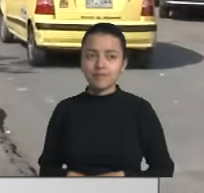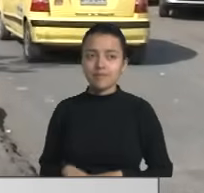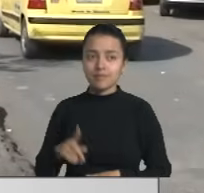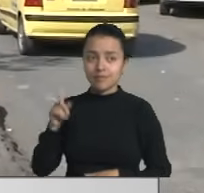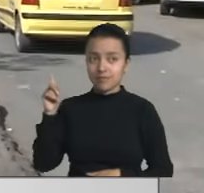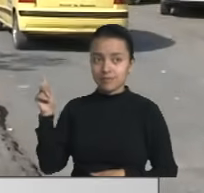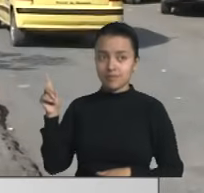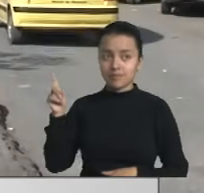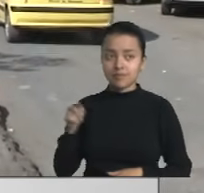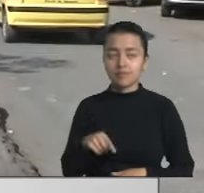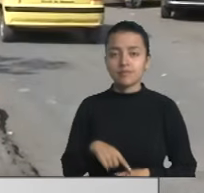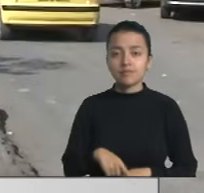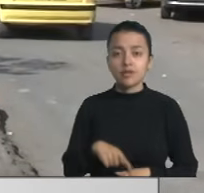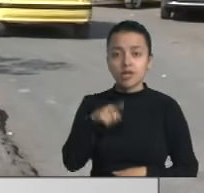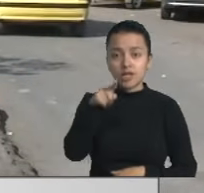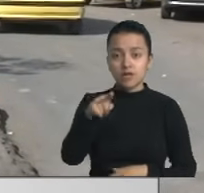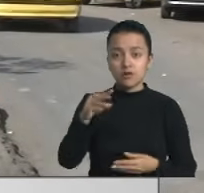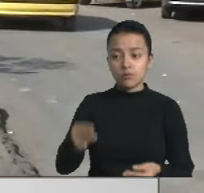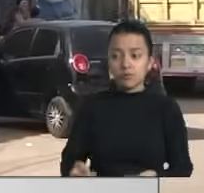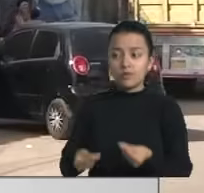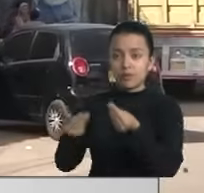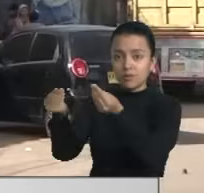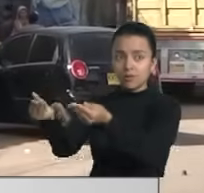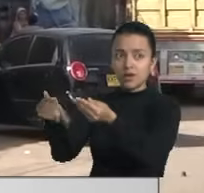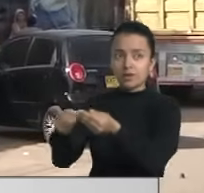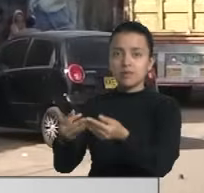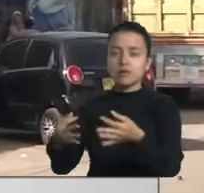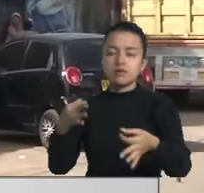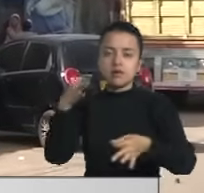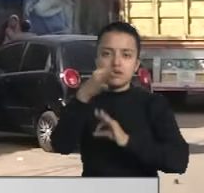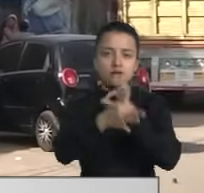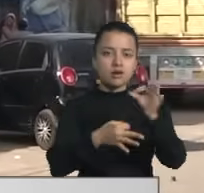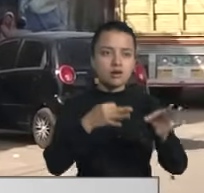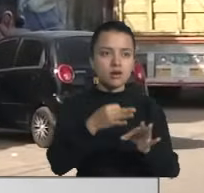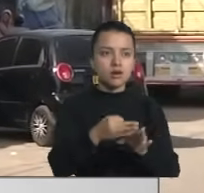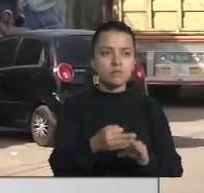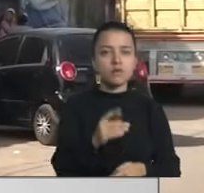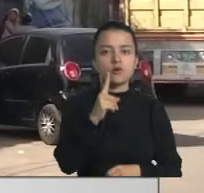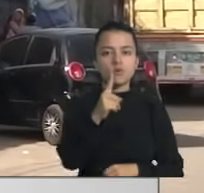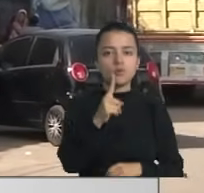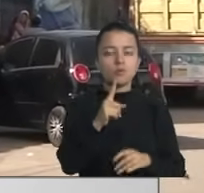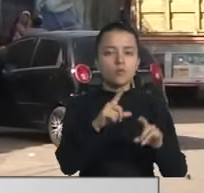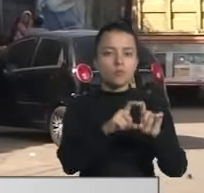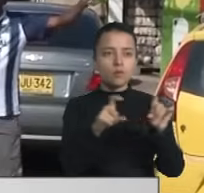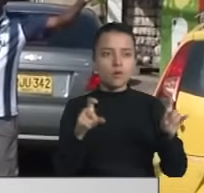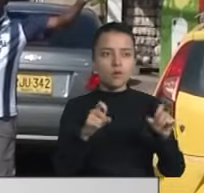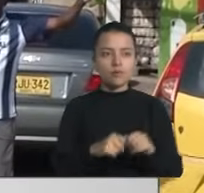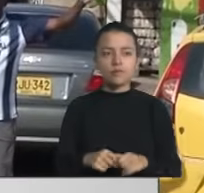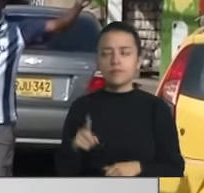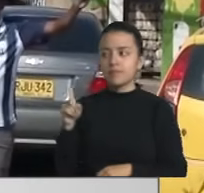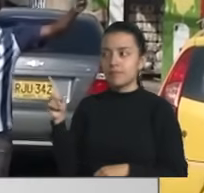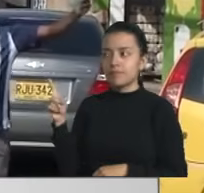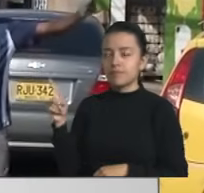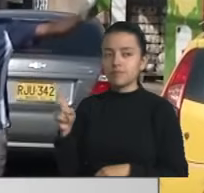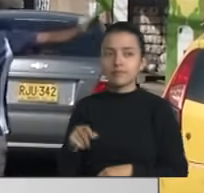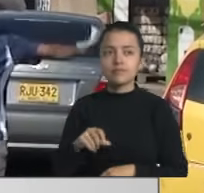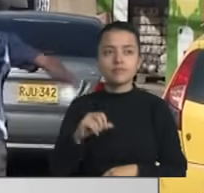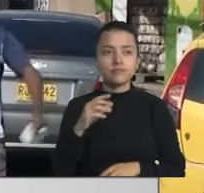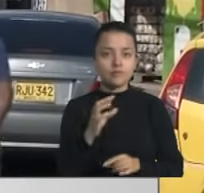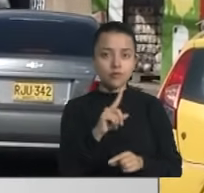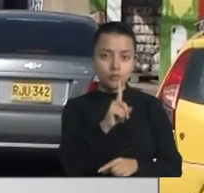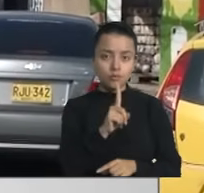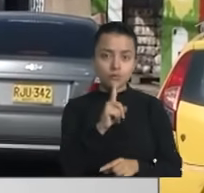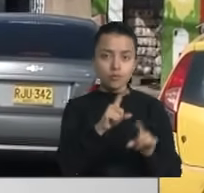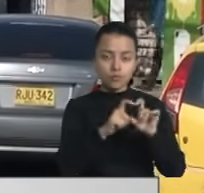un bono, por 10 unidades de los pequeños otro bono, 5 vasos de sopas grandes significan un bono, 10 vasos de sopas pequeños dan un bono,